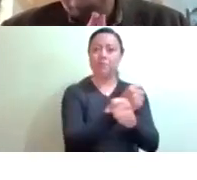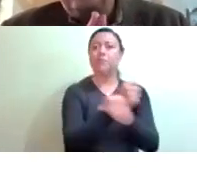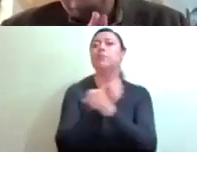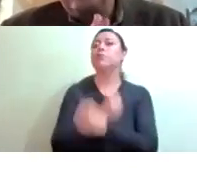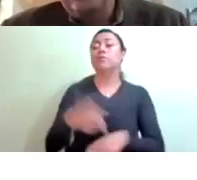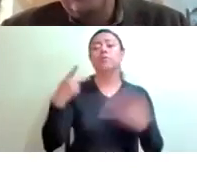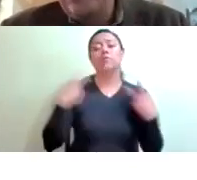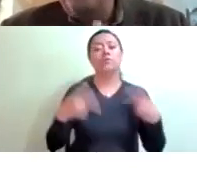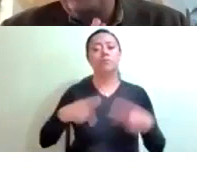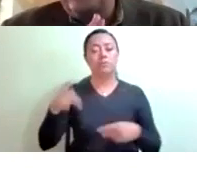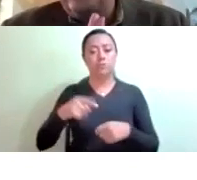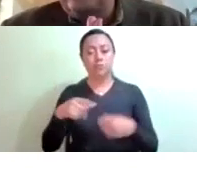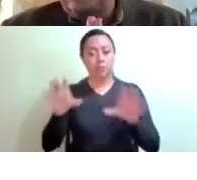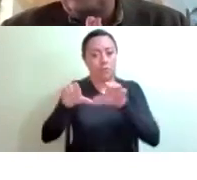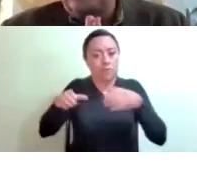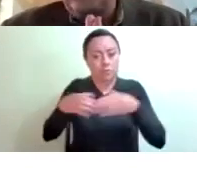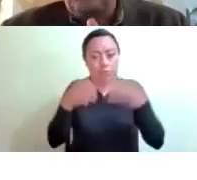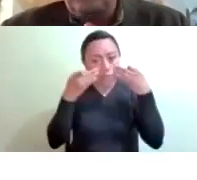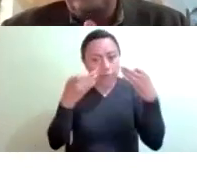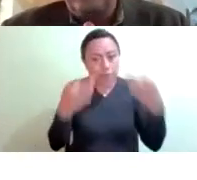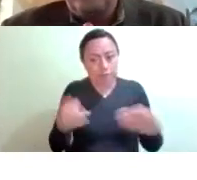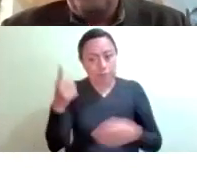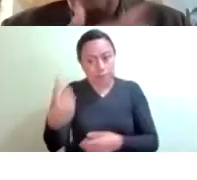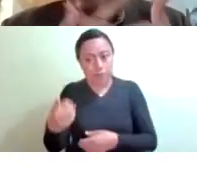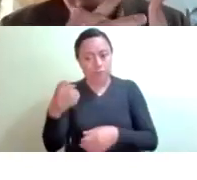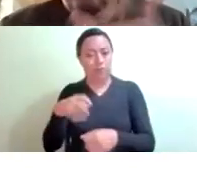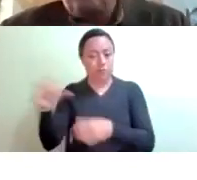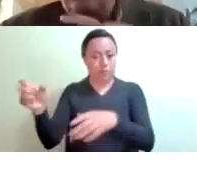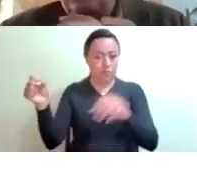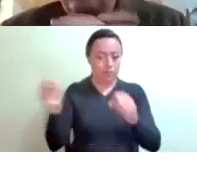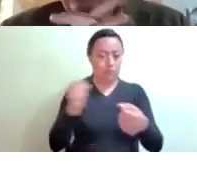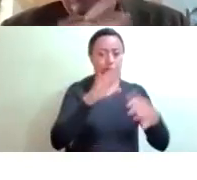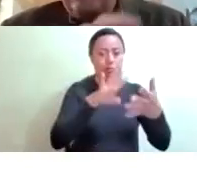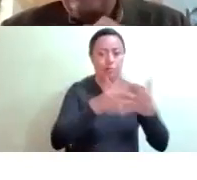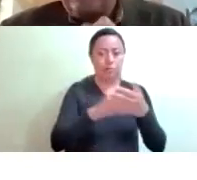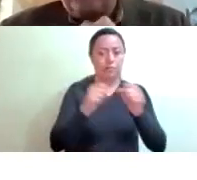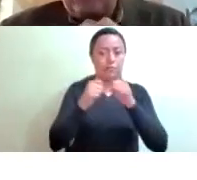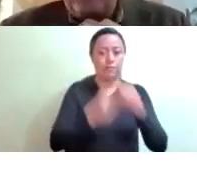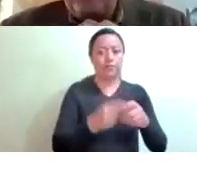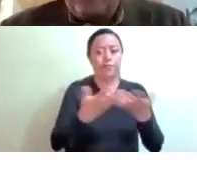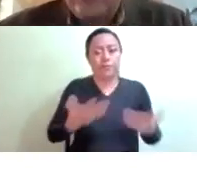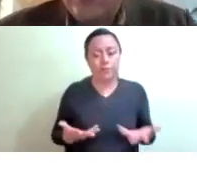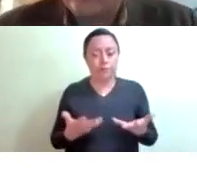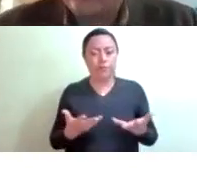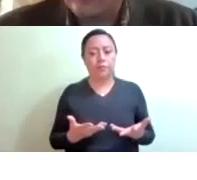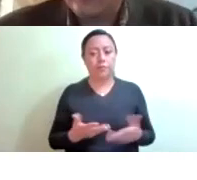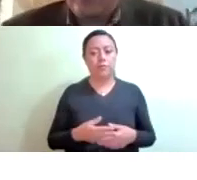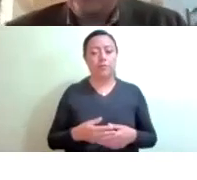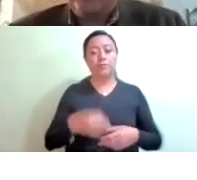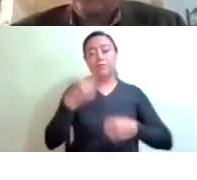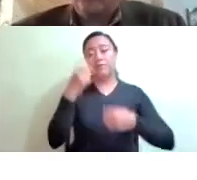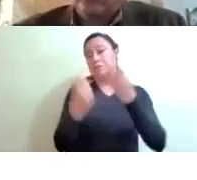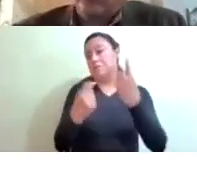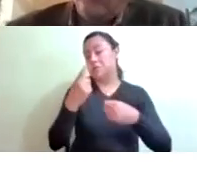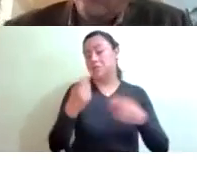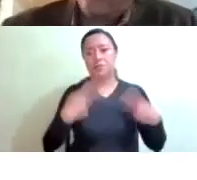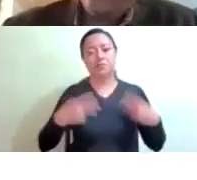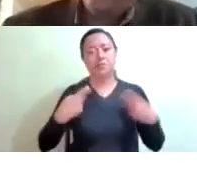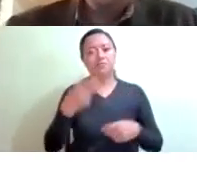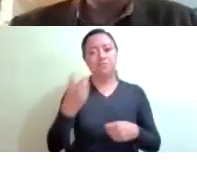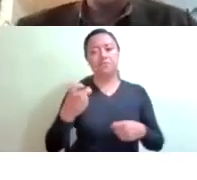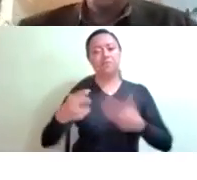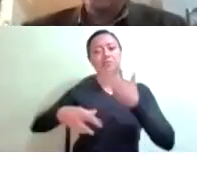detenciones, y que gran parte de esas personas pues regresó a estar en la calle sin haber sido